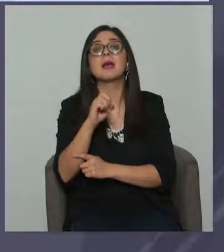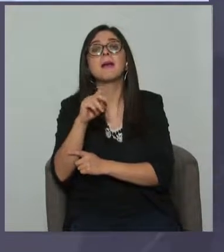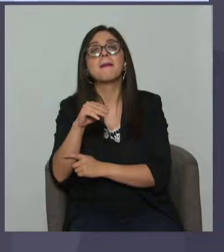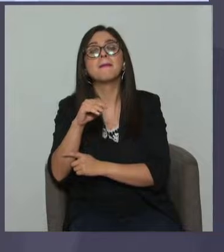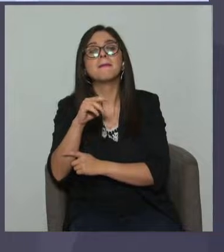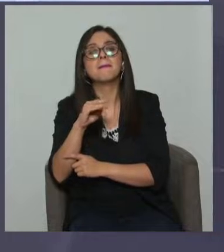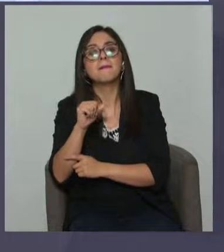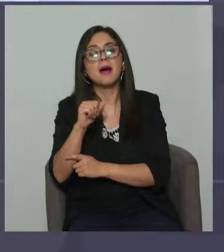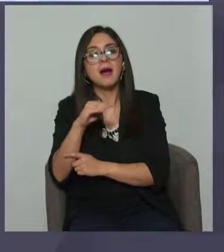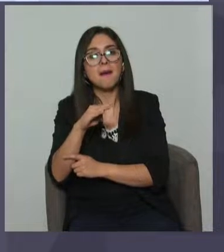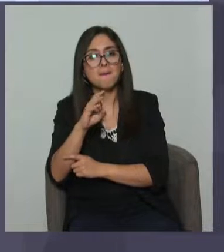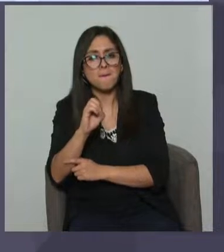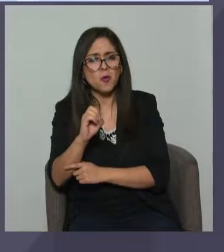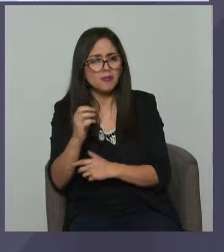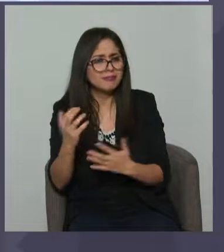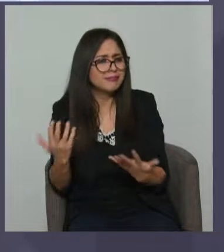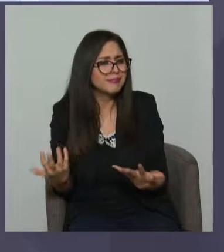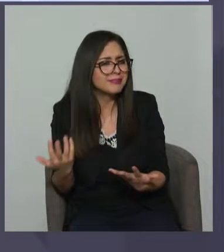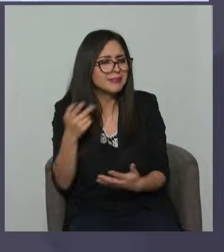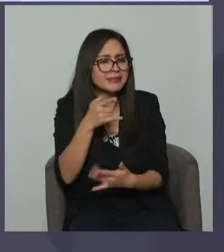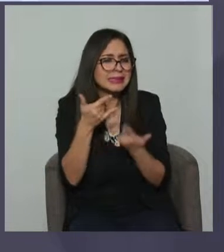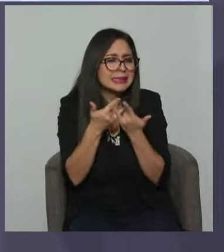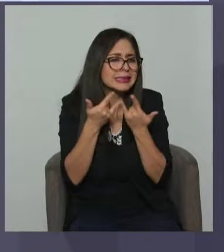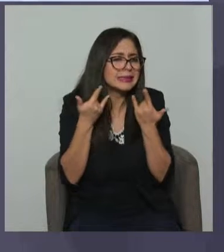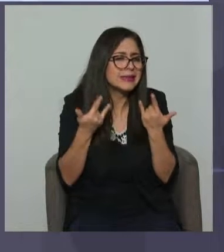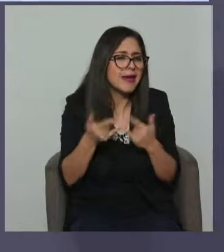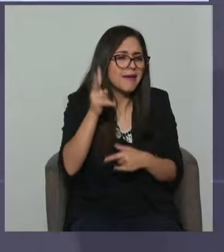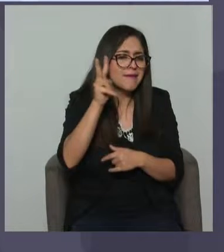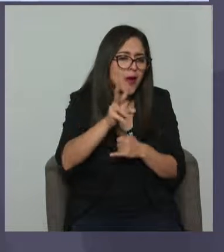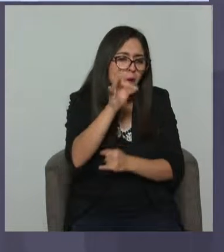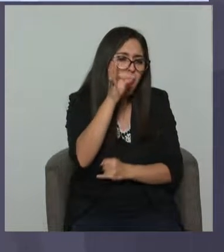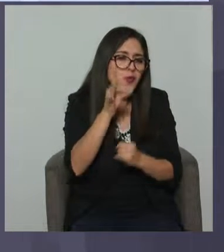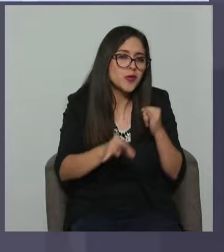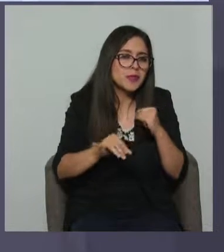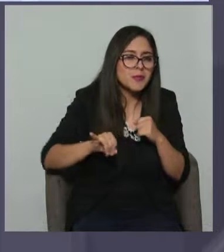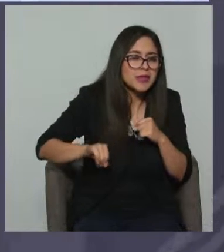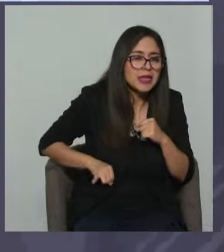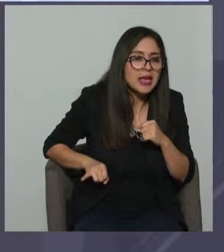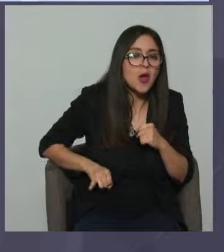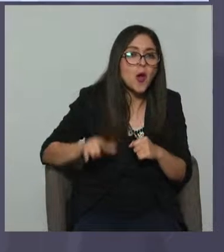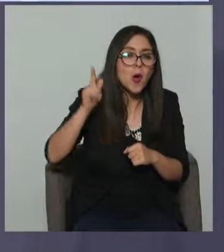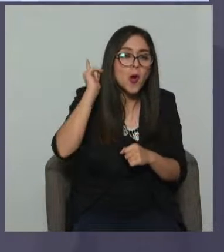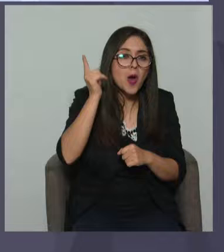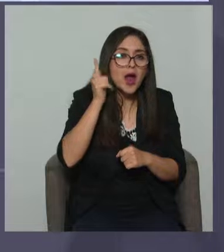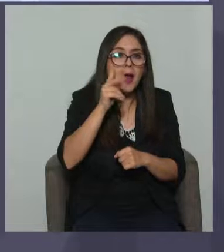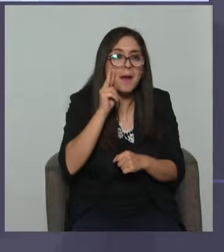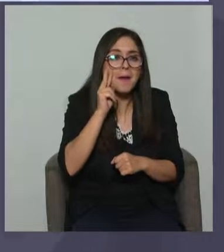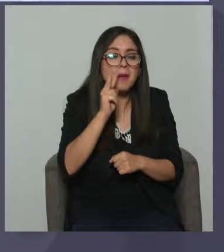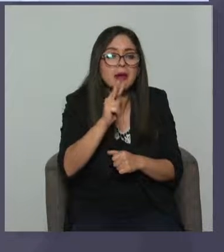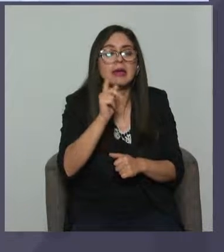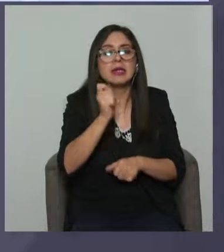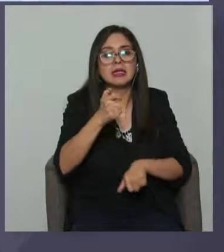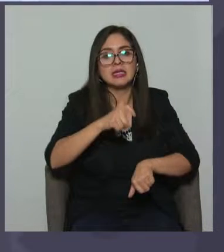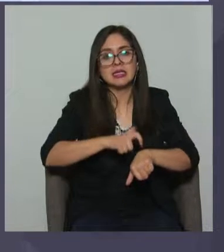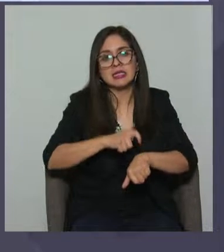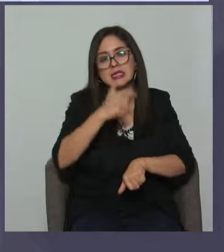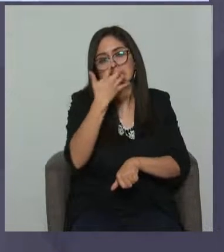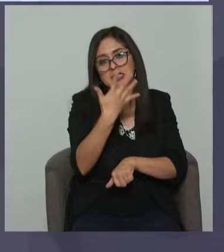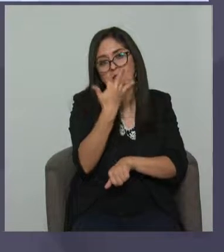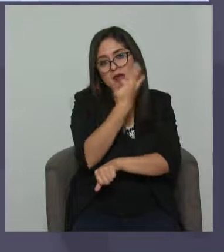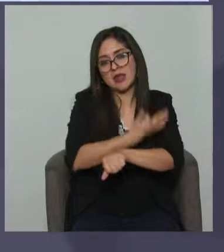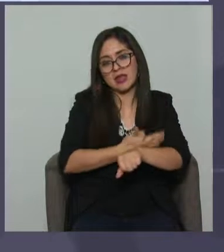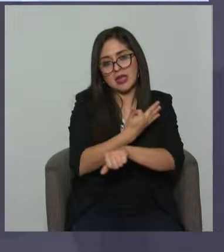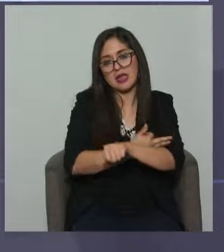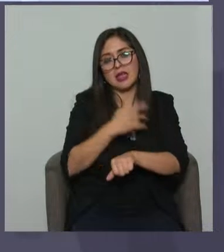un final muy interesante como para que la gente esté pendiente de Papa Loves Mambo a las 5 de la tarde en el